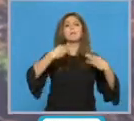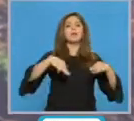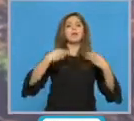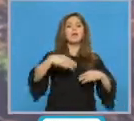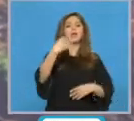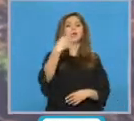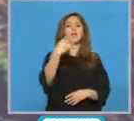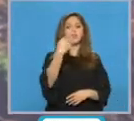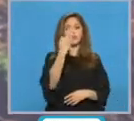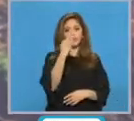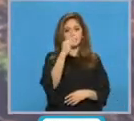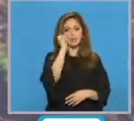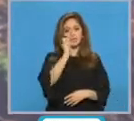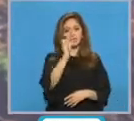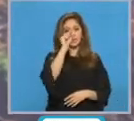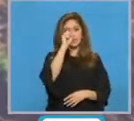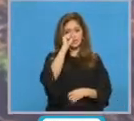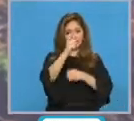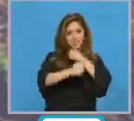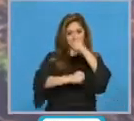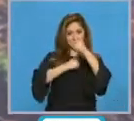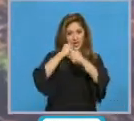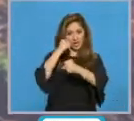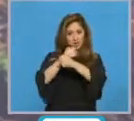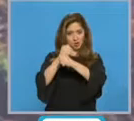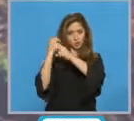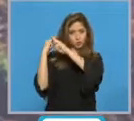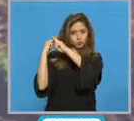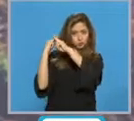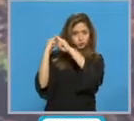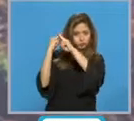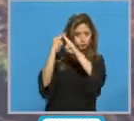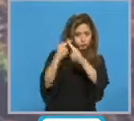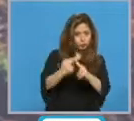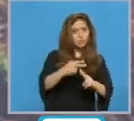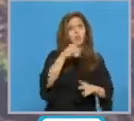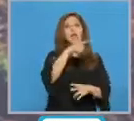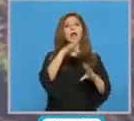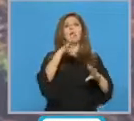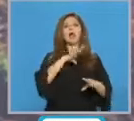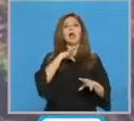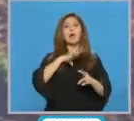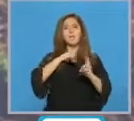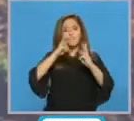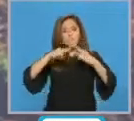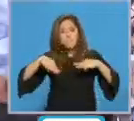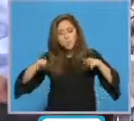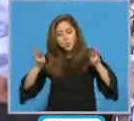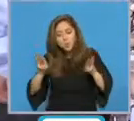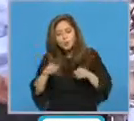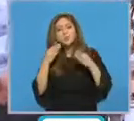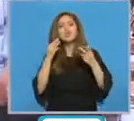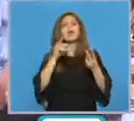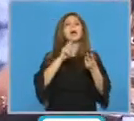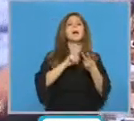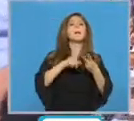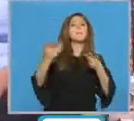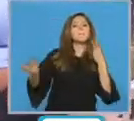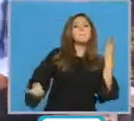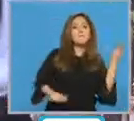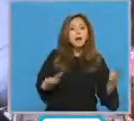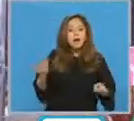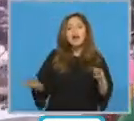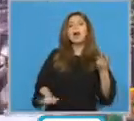cumple 60 años de aniversario. Con mucho cariño va a haber música, lo tradicional, el baile en el